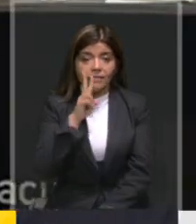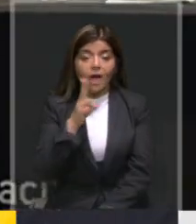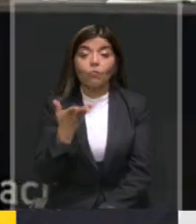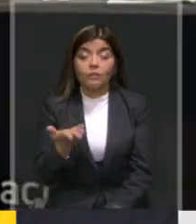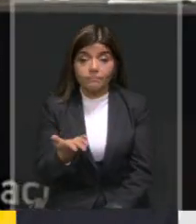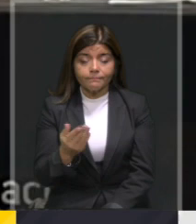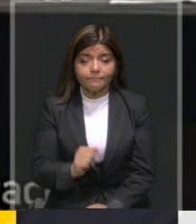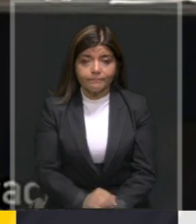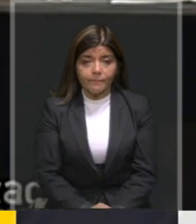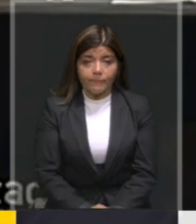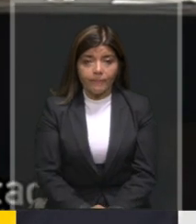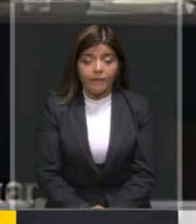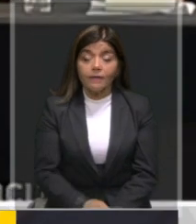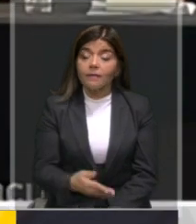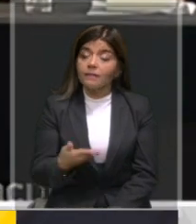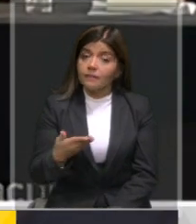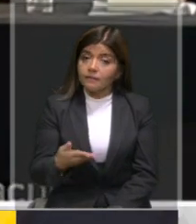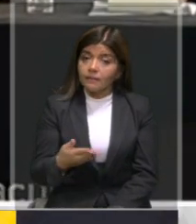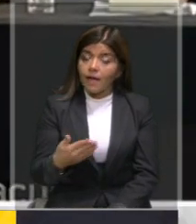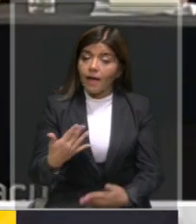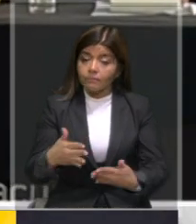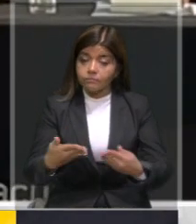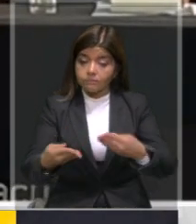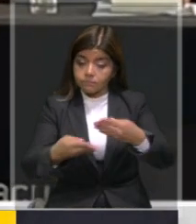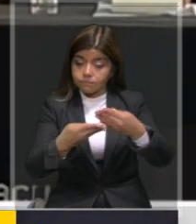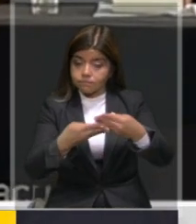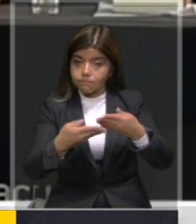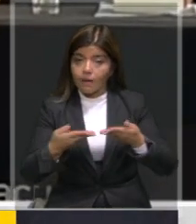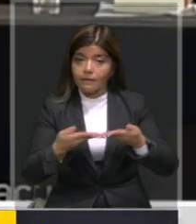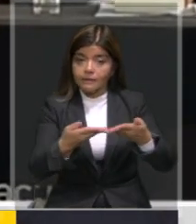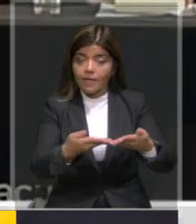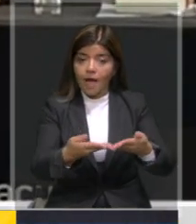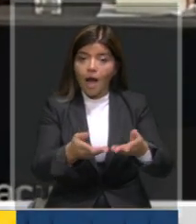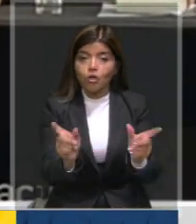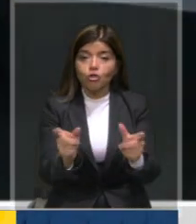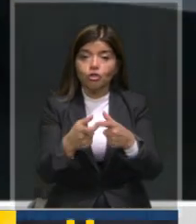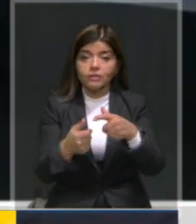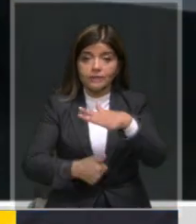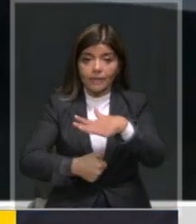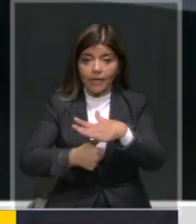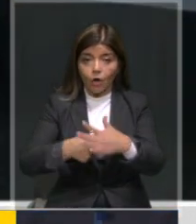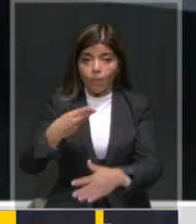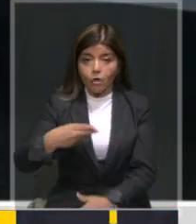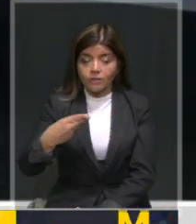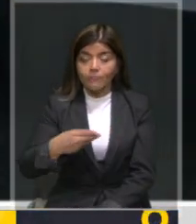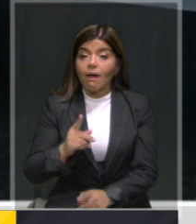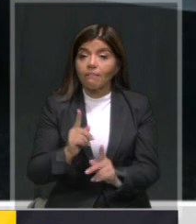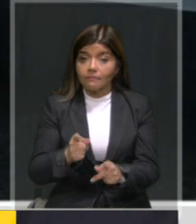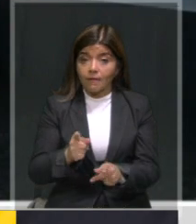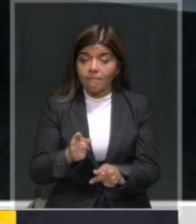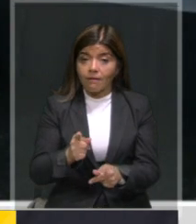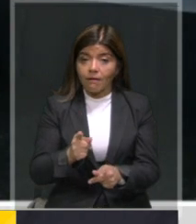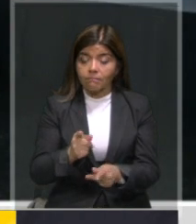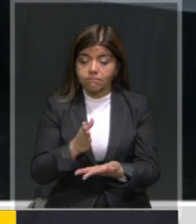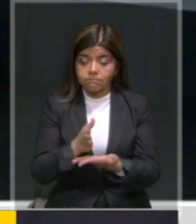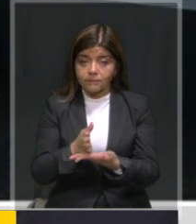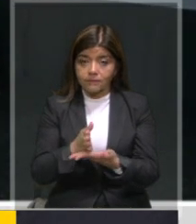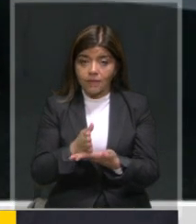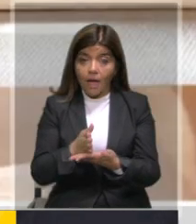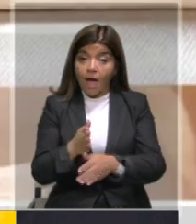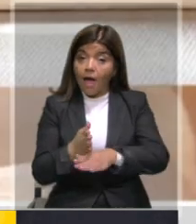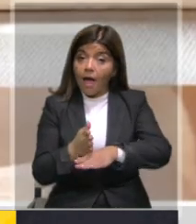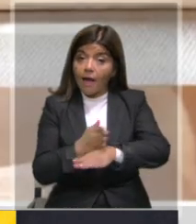luego de que se entregue esta resolución bueno el consejo municipal debe decidir hay una etapa previa